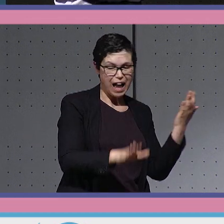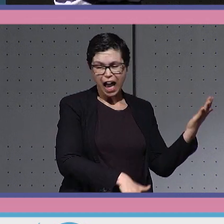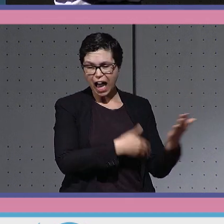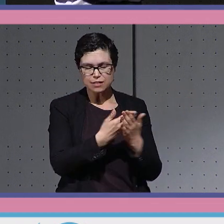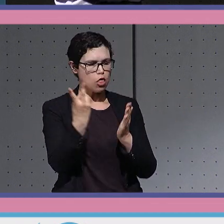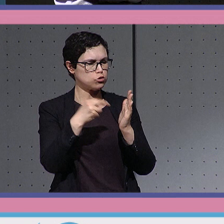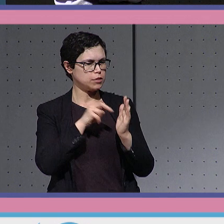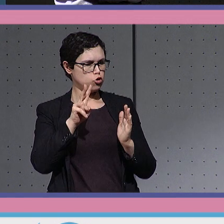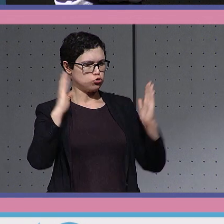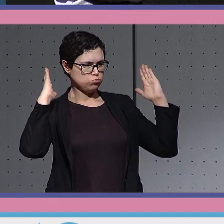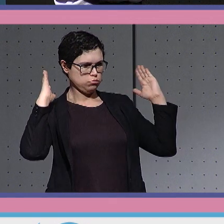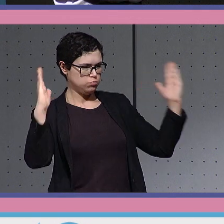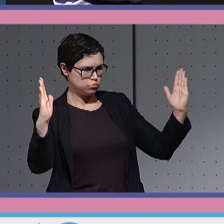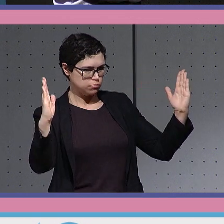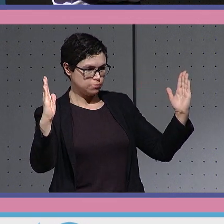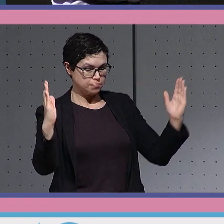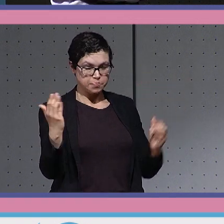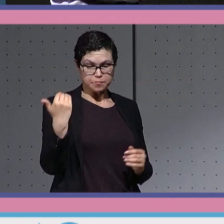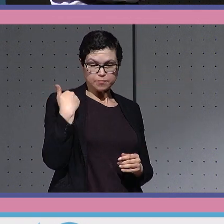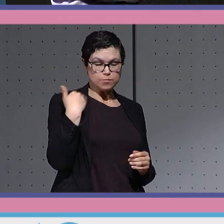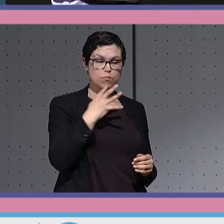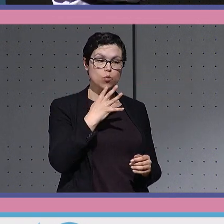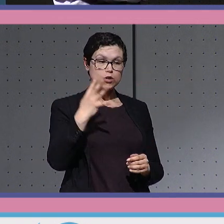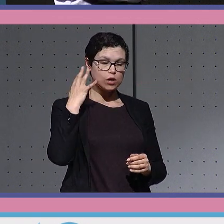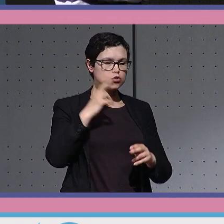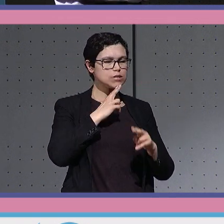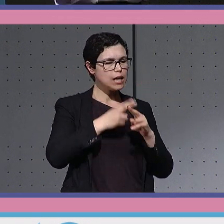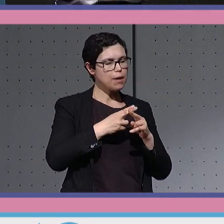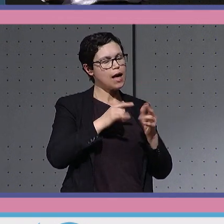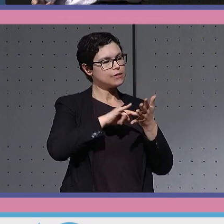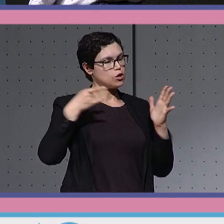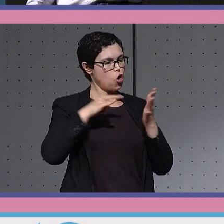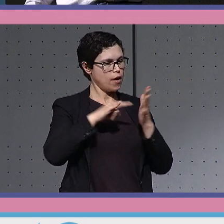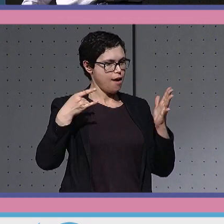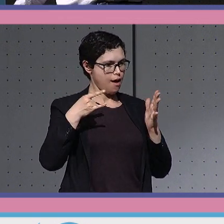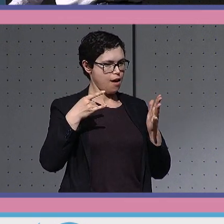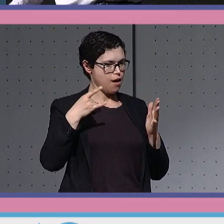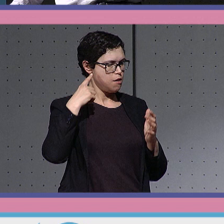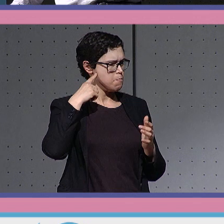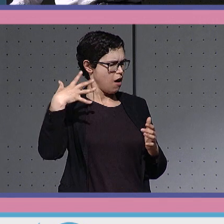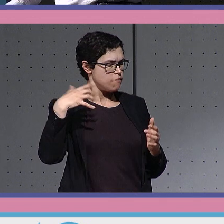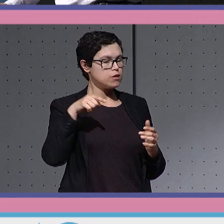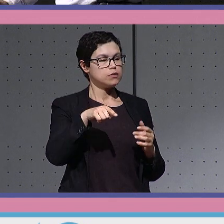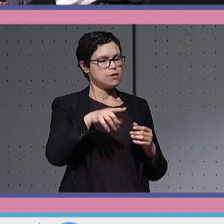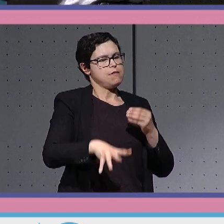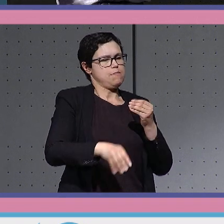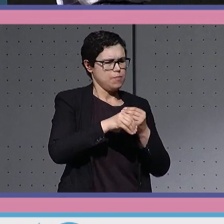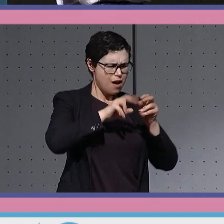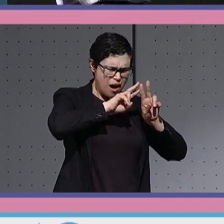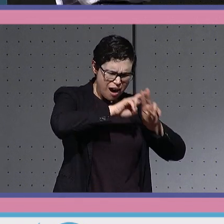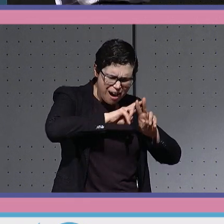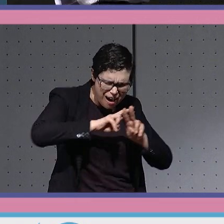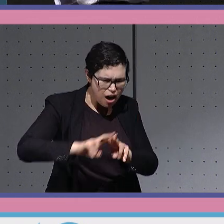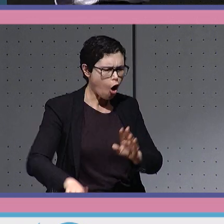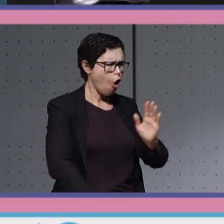unos años hubo una revolución tecnológica que se llama secuenciación de nueva generación, que nos permite leer el genoma entero o parte del